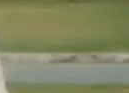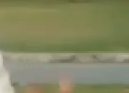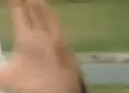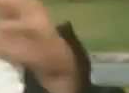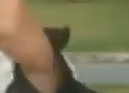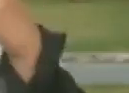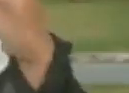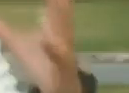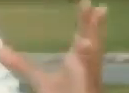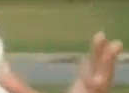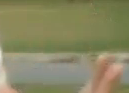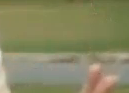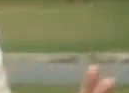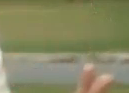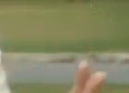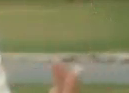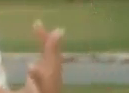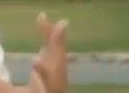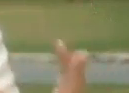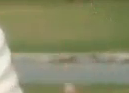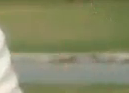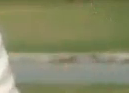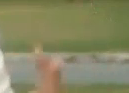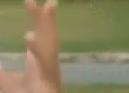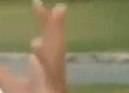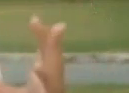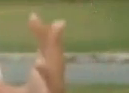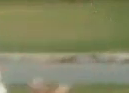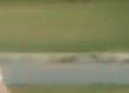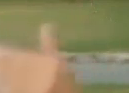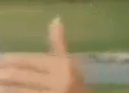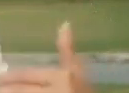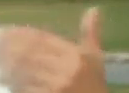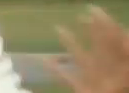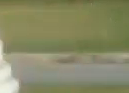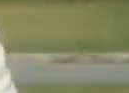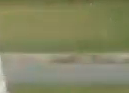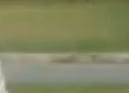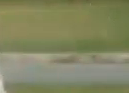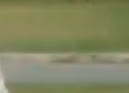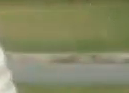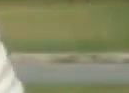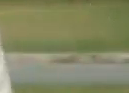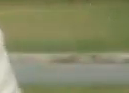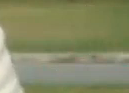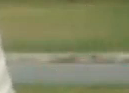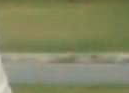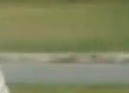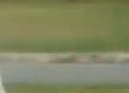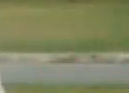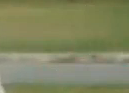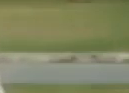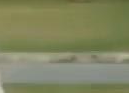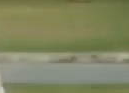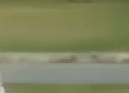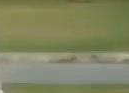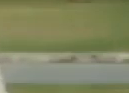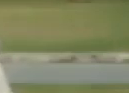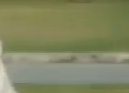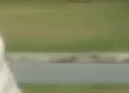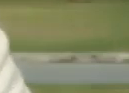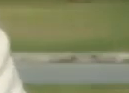iniciaron precisamente esta visión estratégica de integración, de solidaridad, que se materializó importante con este mecanismo